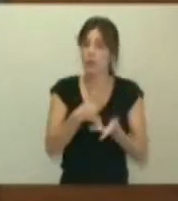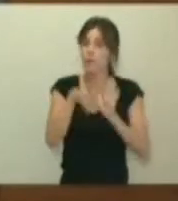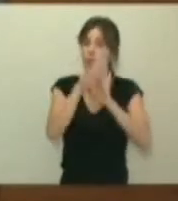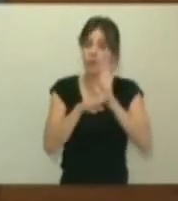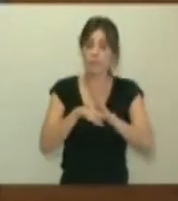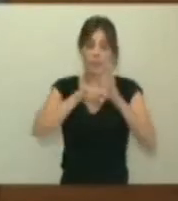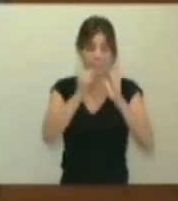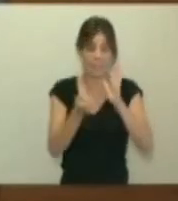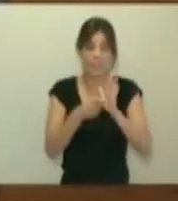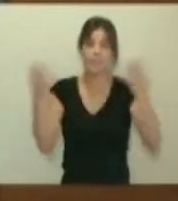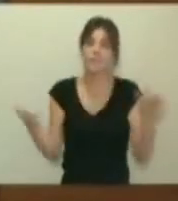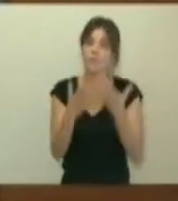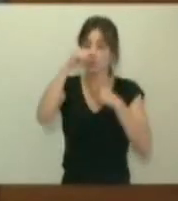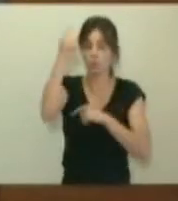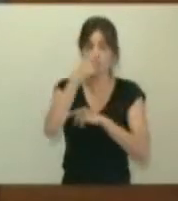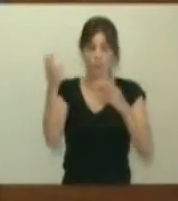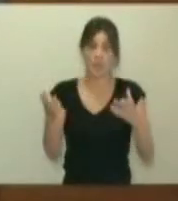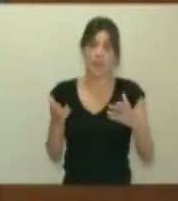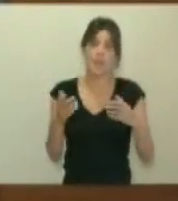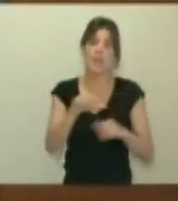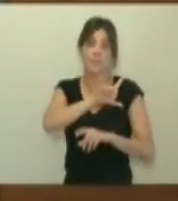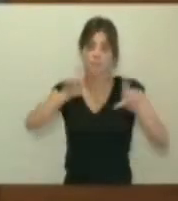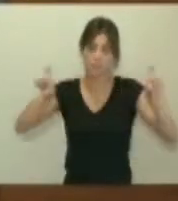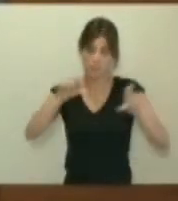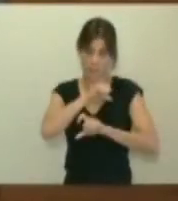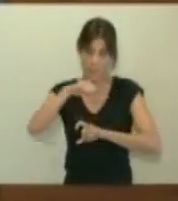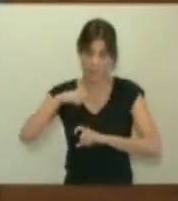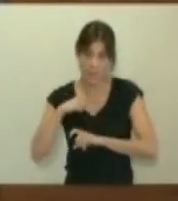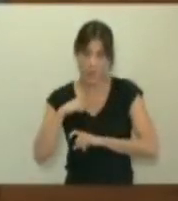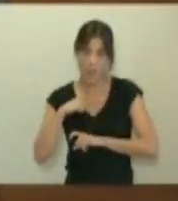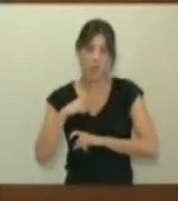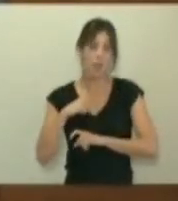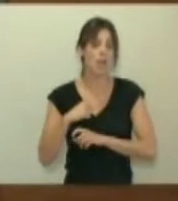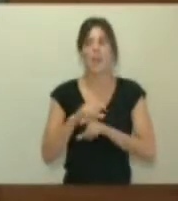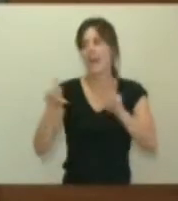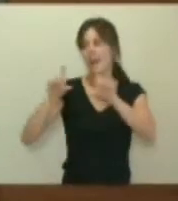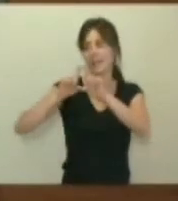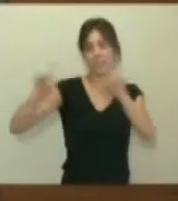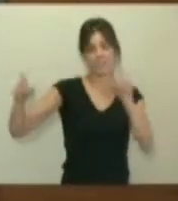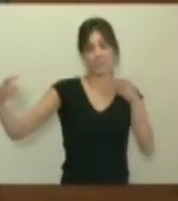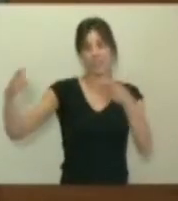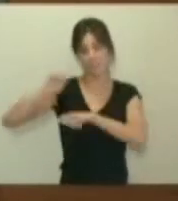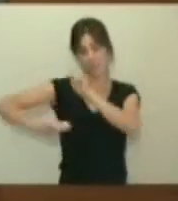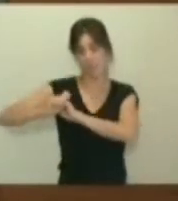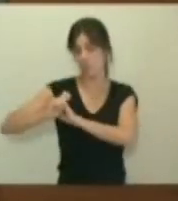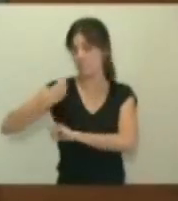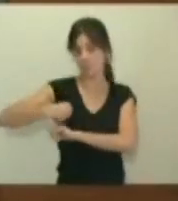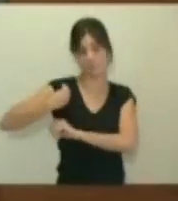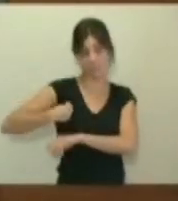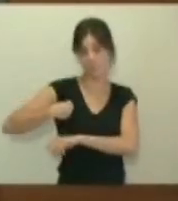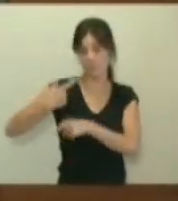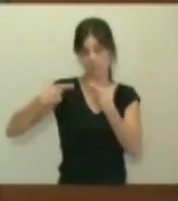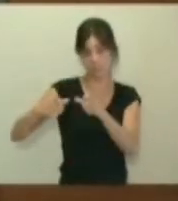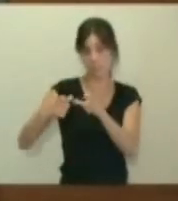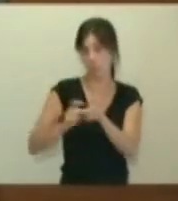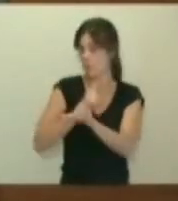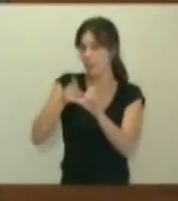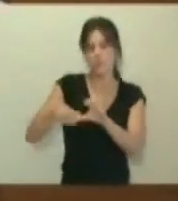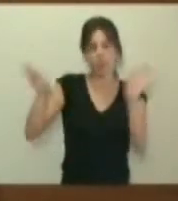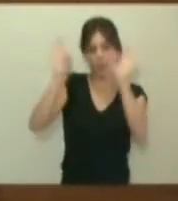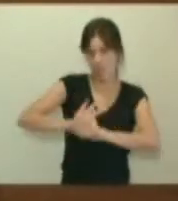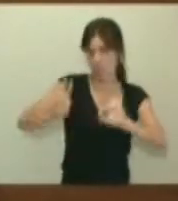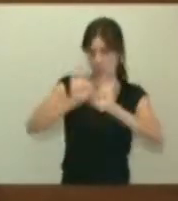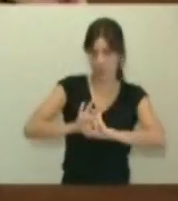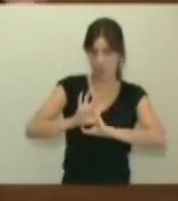de la cultura emprendedora no ha contado en su elaboración con las asociaciones de este sector, sino que la representatividad de estas empresas fue